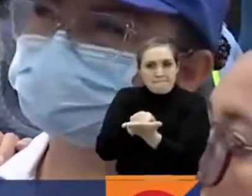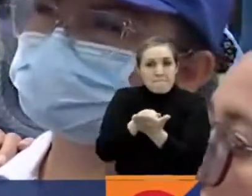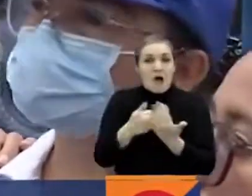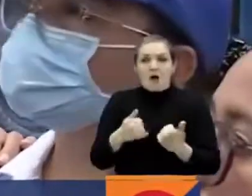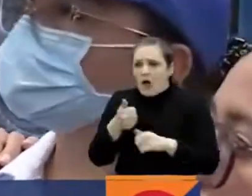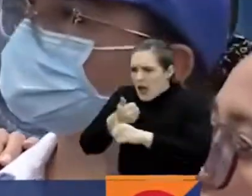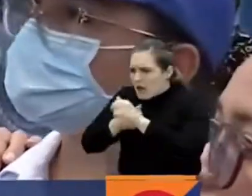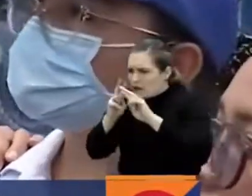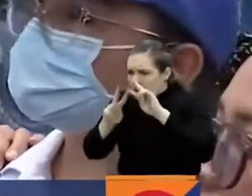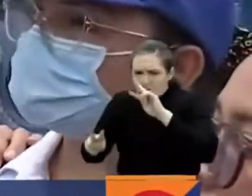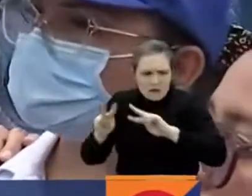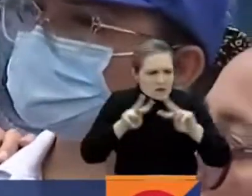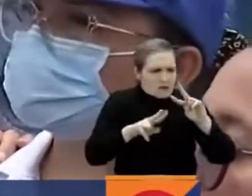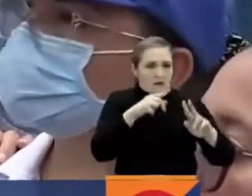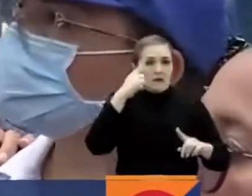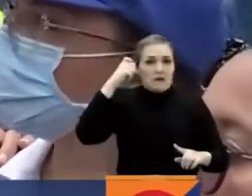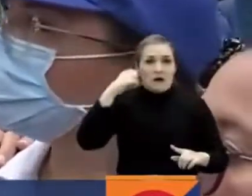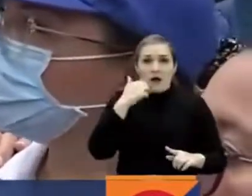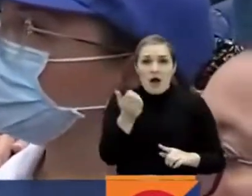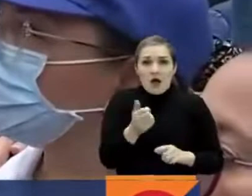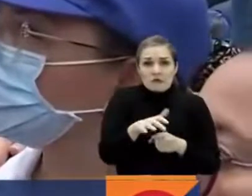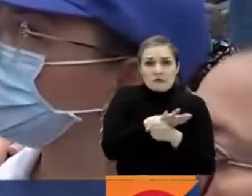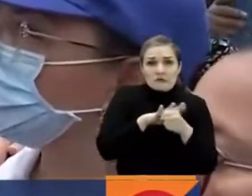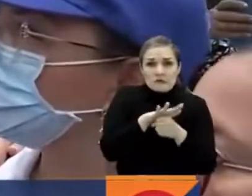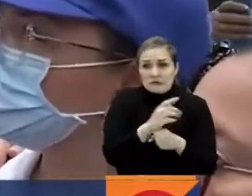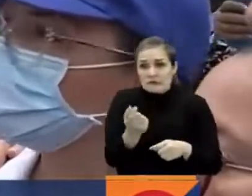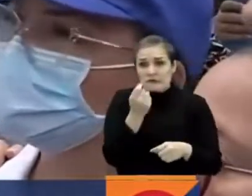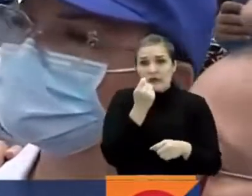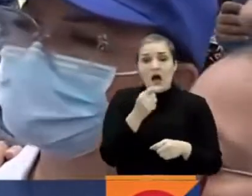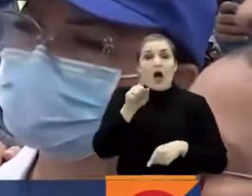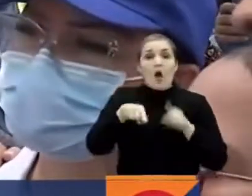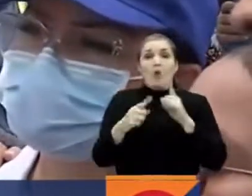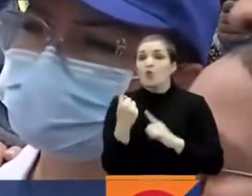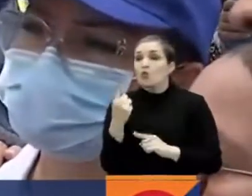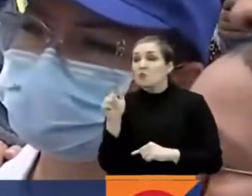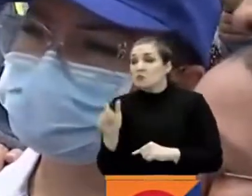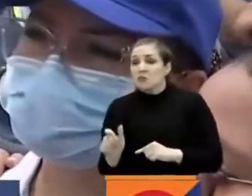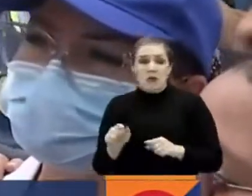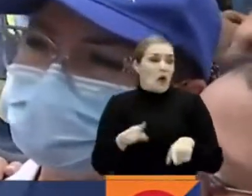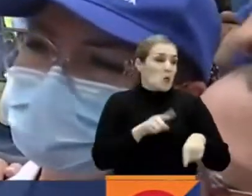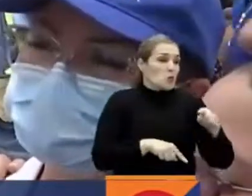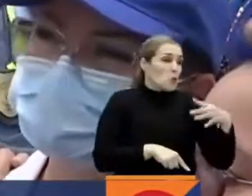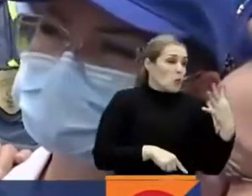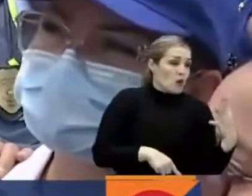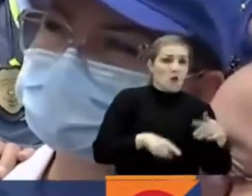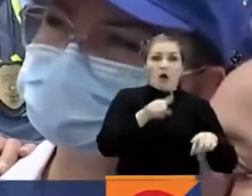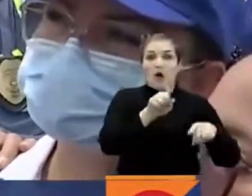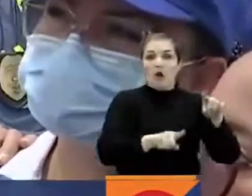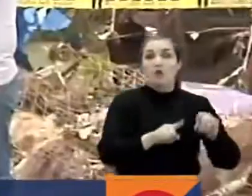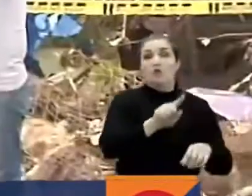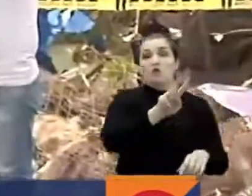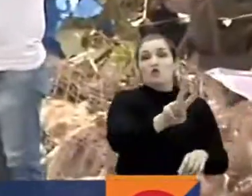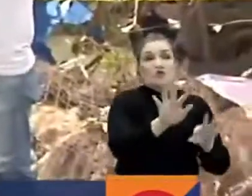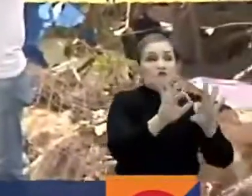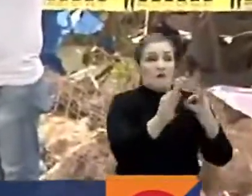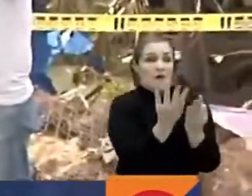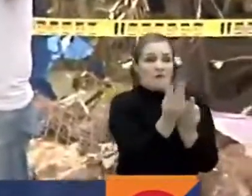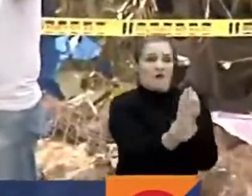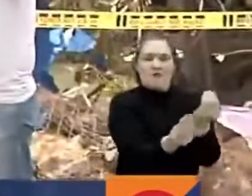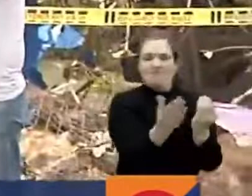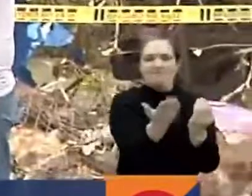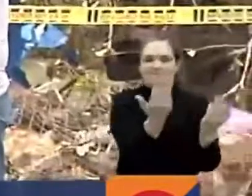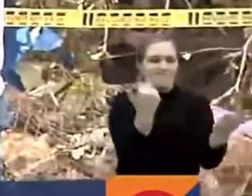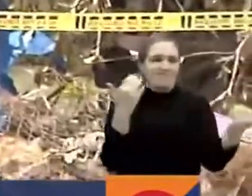y el nivel de situación particular que tienen. Algunos son una persona, en otras son 4 o 5, e incluso en algunas casas son hasta 2 familias. La